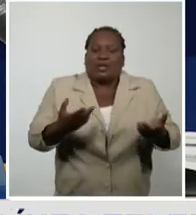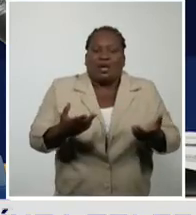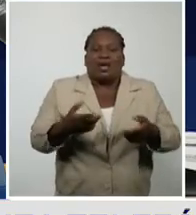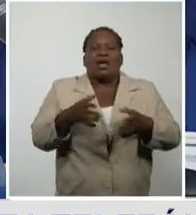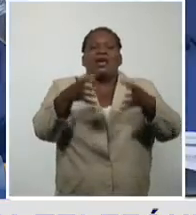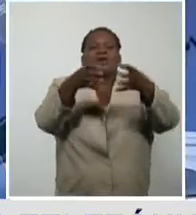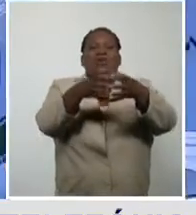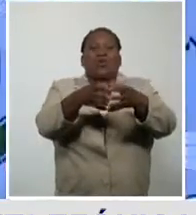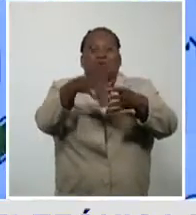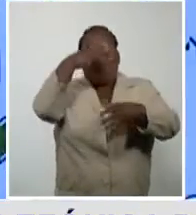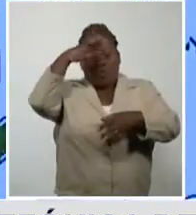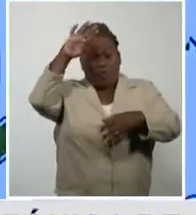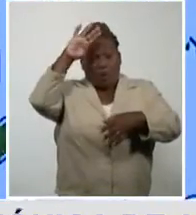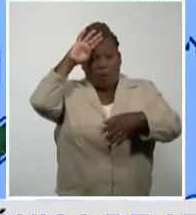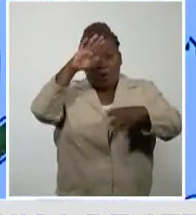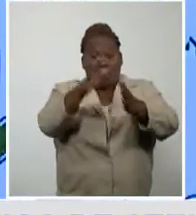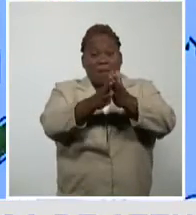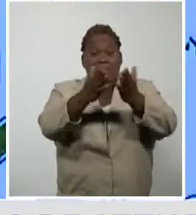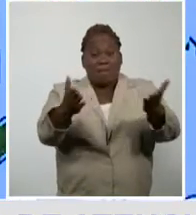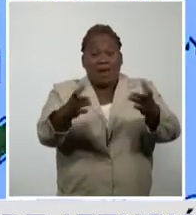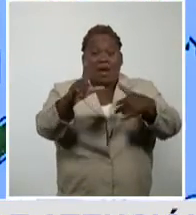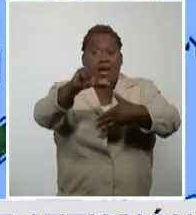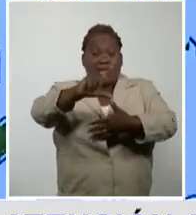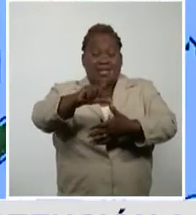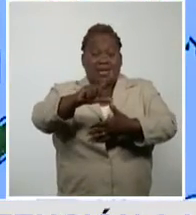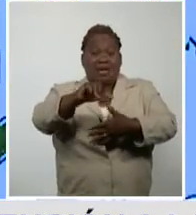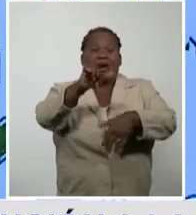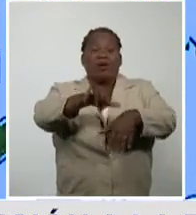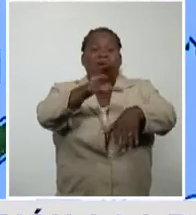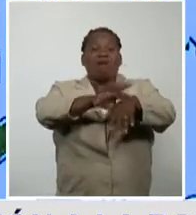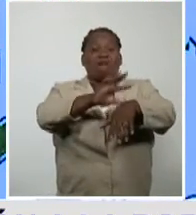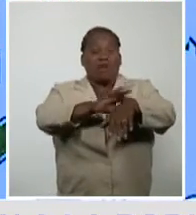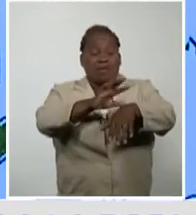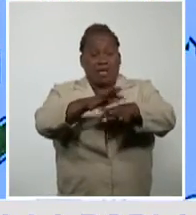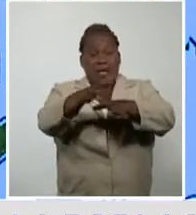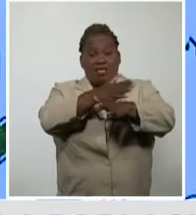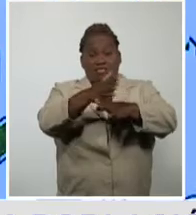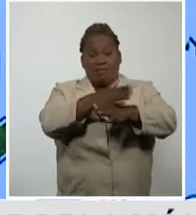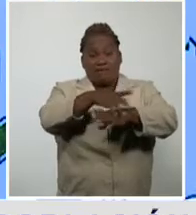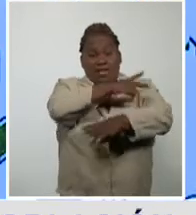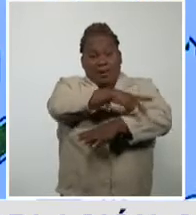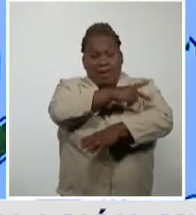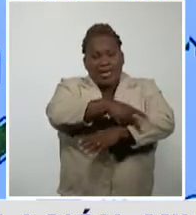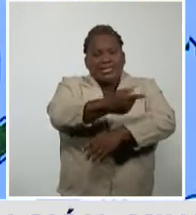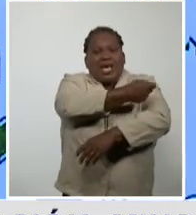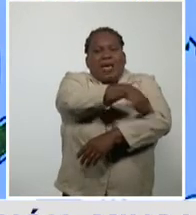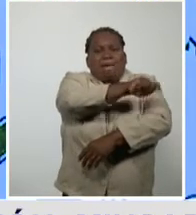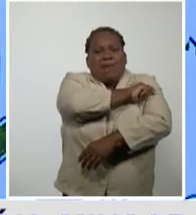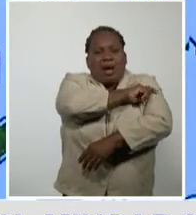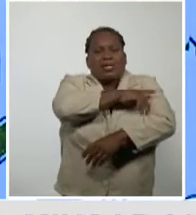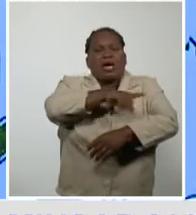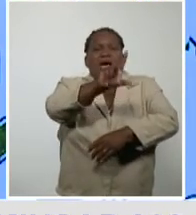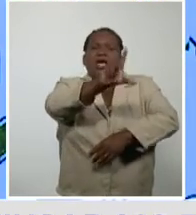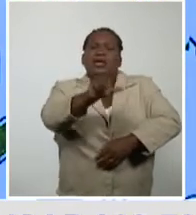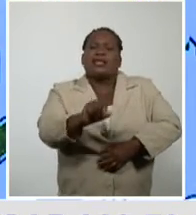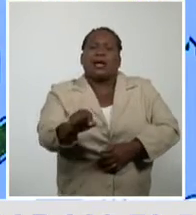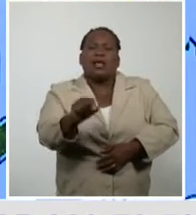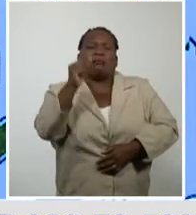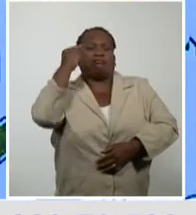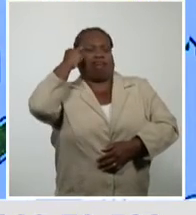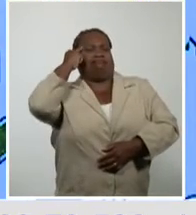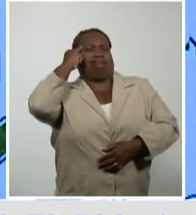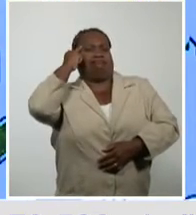Prensa Latina pregunta lo siguiente. Con la COVID-19, en diferentes países como España e Italia surgió la preocupación con el